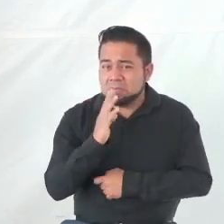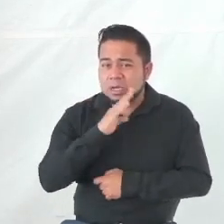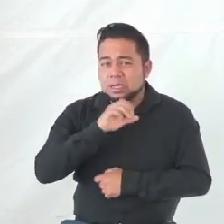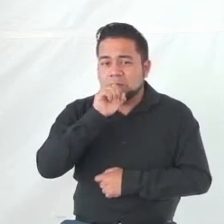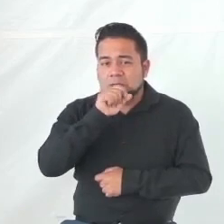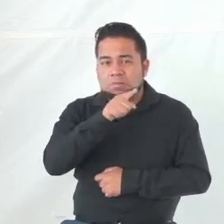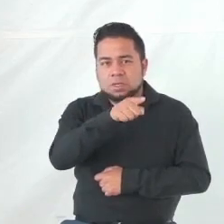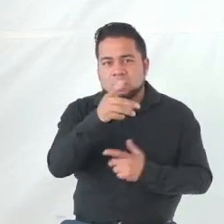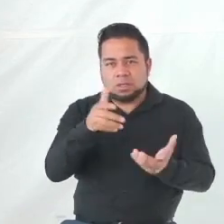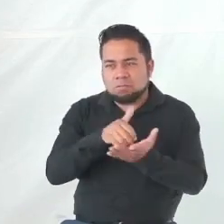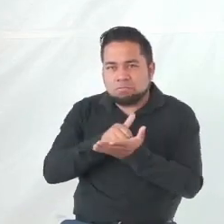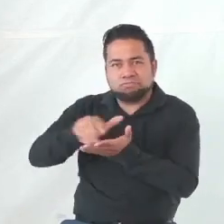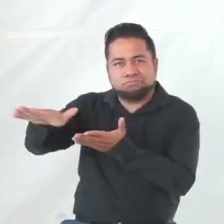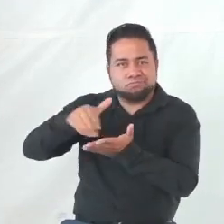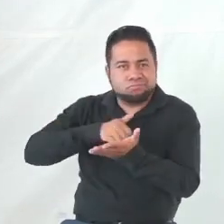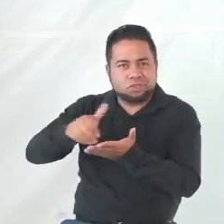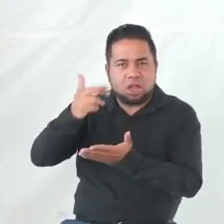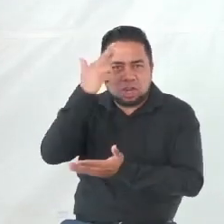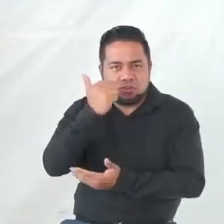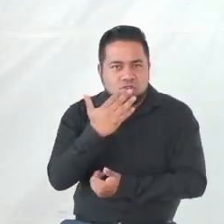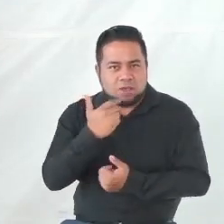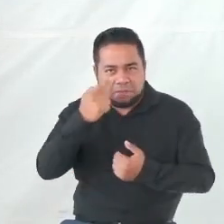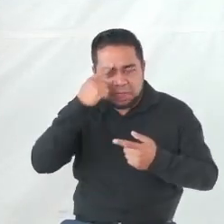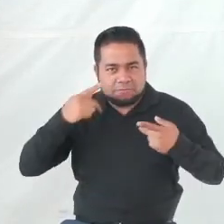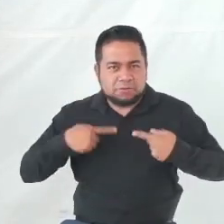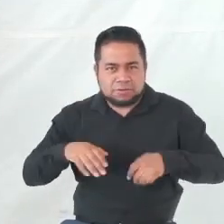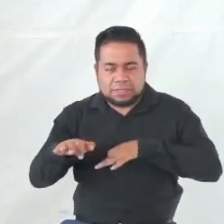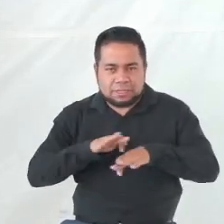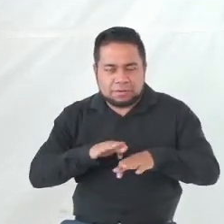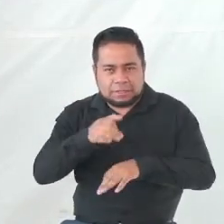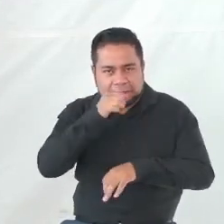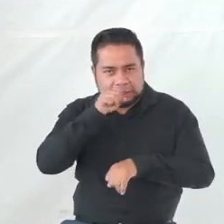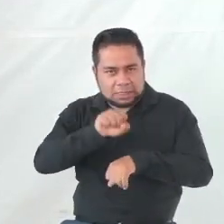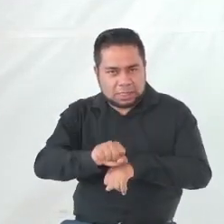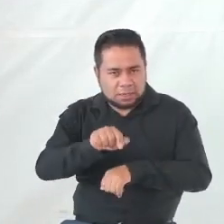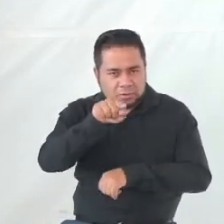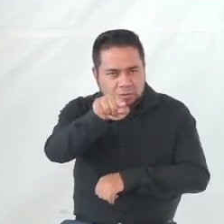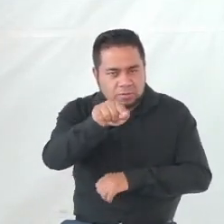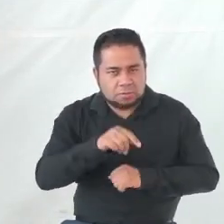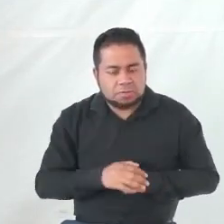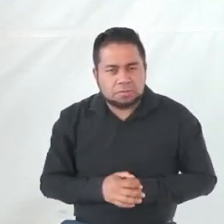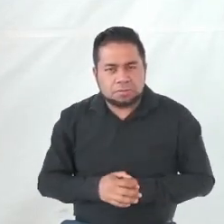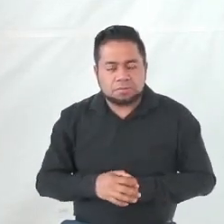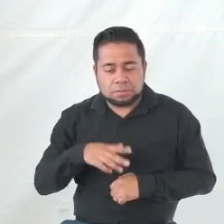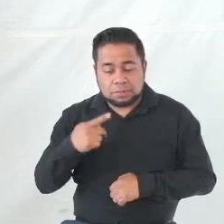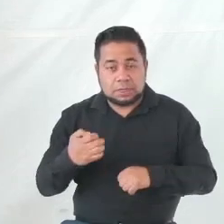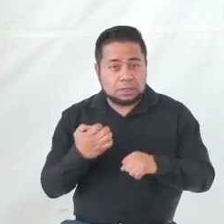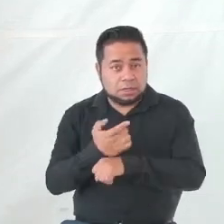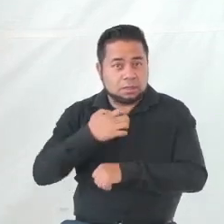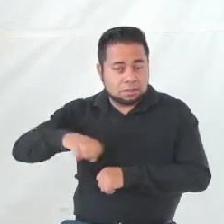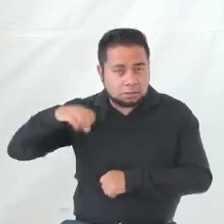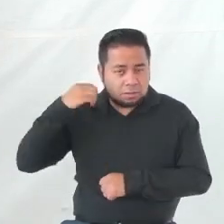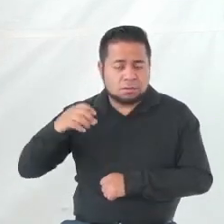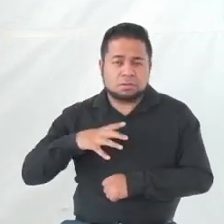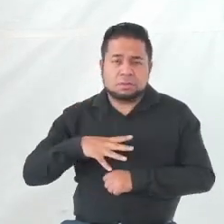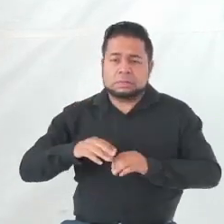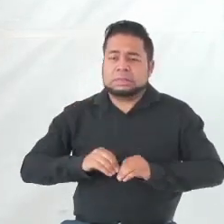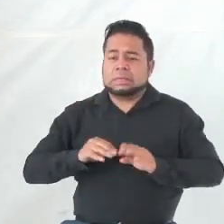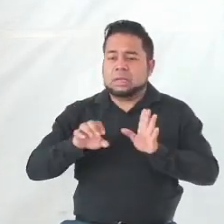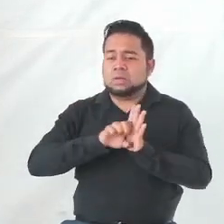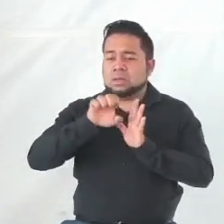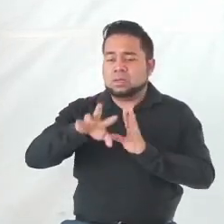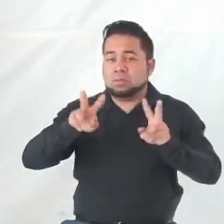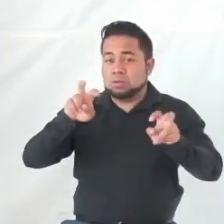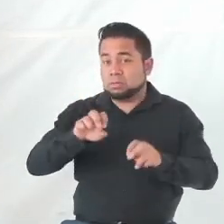despidos injustificados de trabajadores. Secretario, nuestro estado es un claro ejemplo en materia